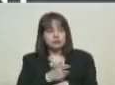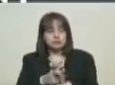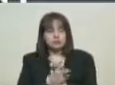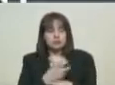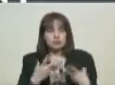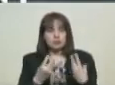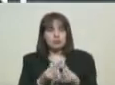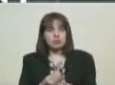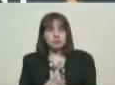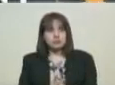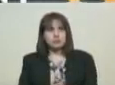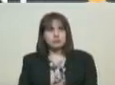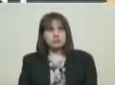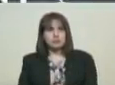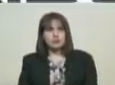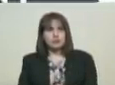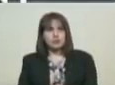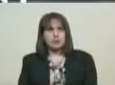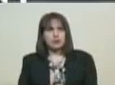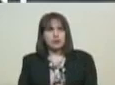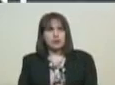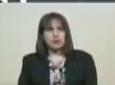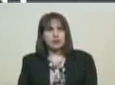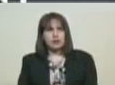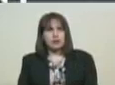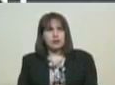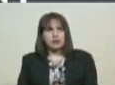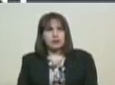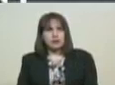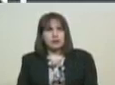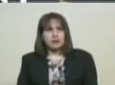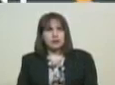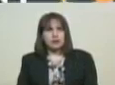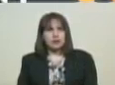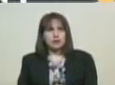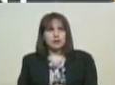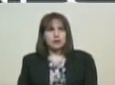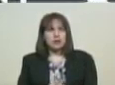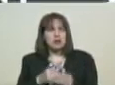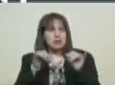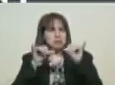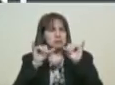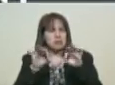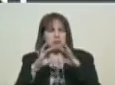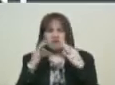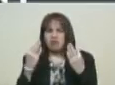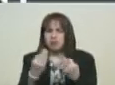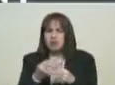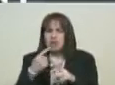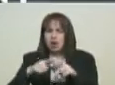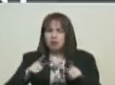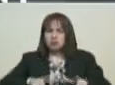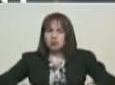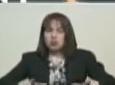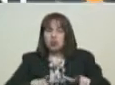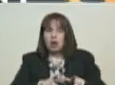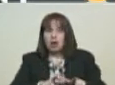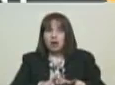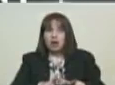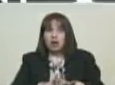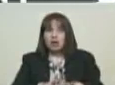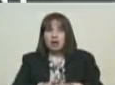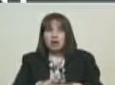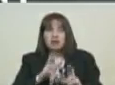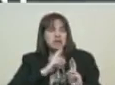Gobernador, ¿y el servicio de agua a las otras familias en la zona, en el sector, cuál es la respuesta que tienen para ellos? Sí,